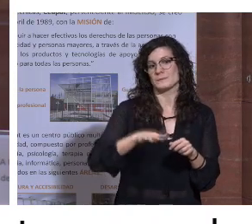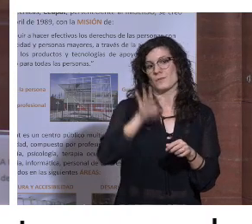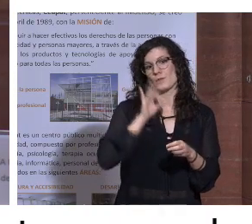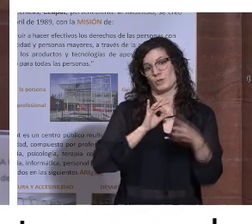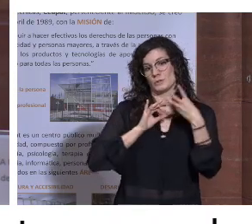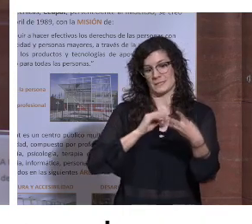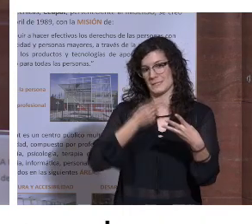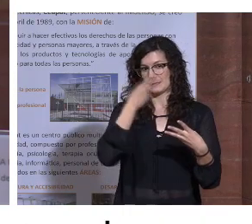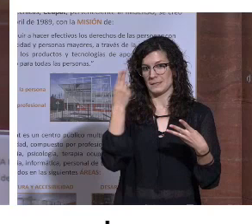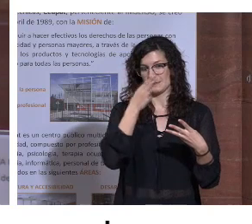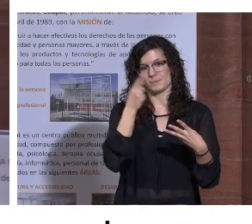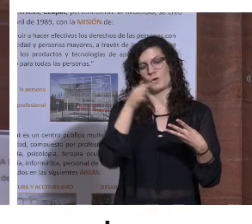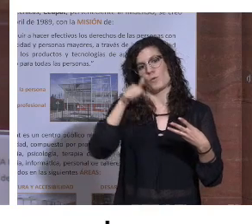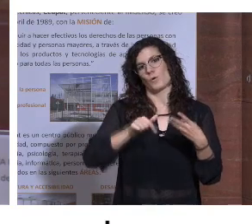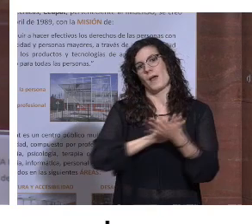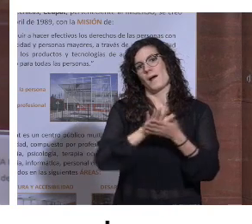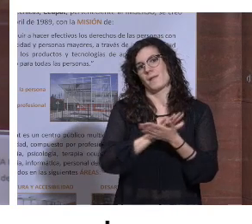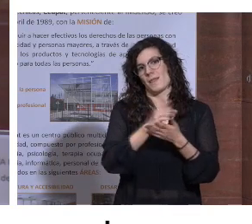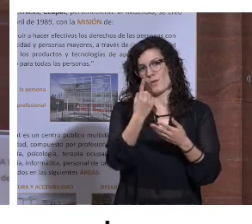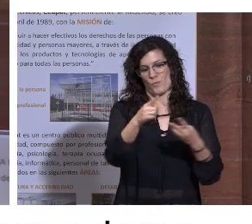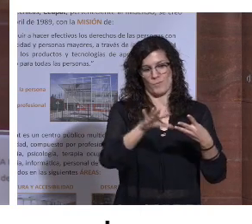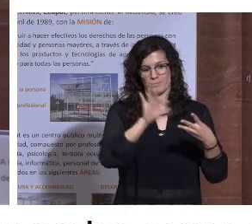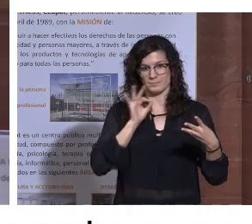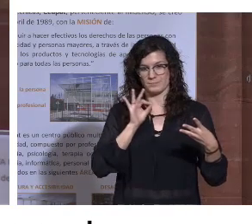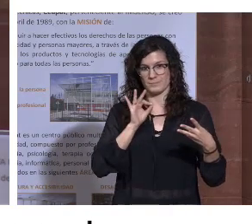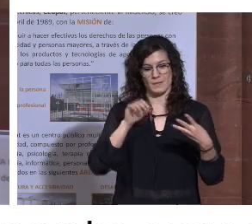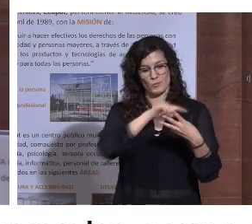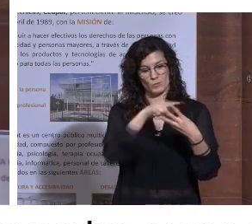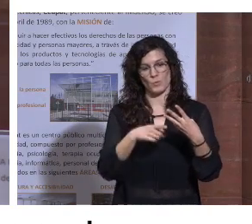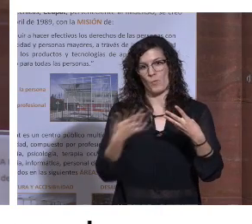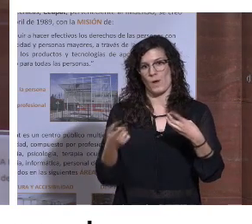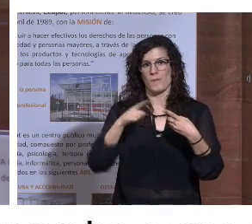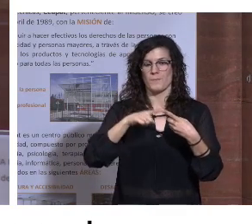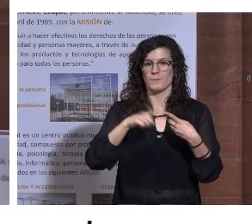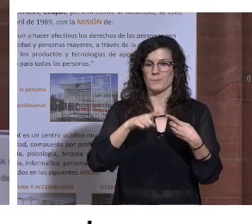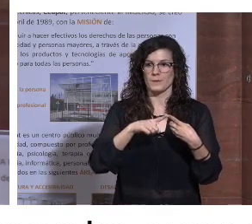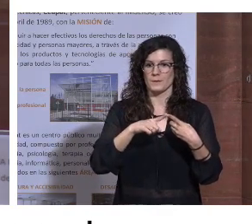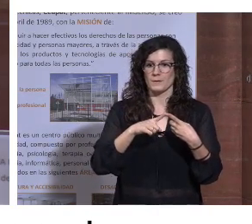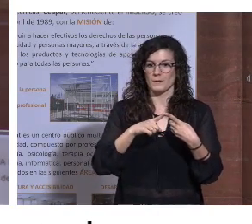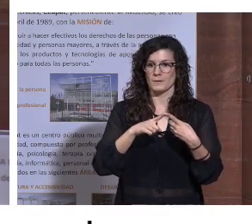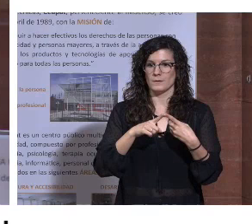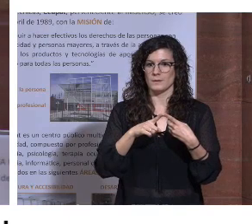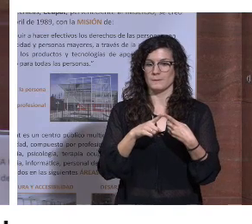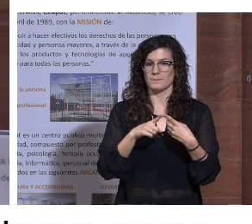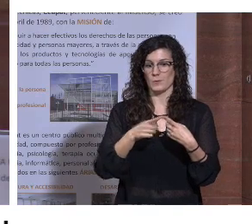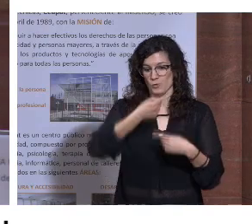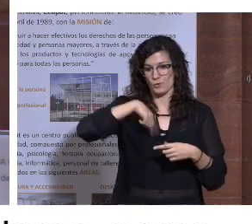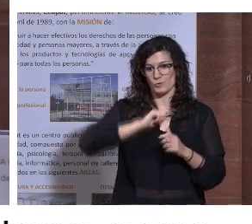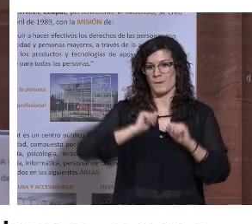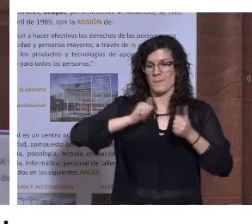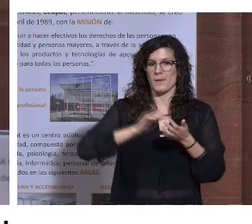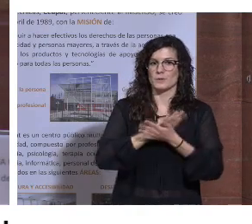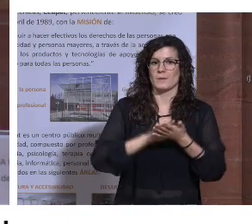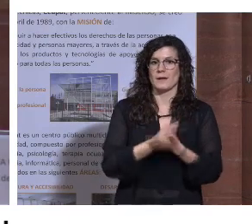pero que solamente voy a hablar de uno en realidad. Esos tres son, nosotros fuimos de los primeros que empezamos a hablar de responsabilidad